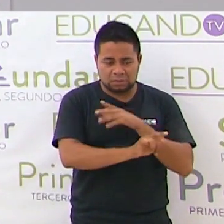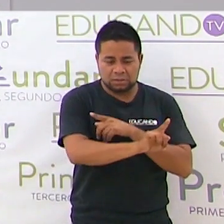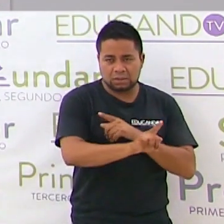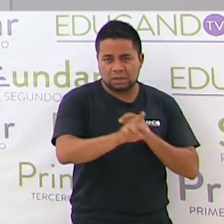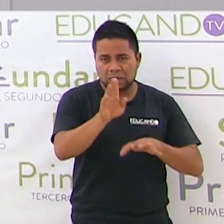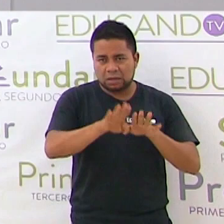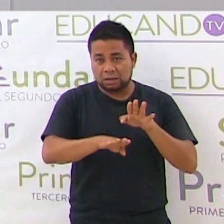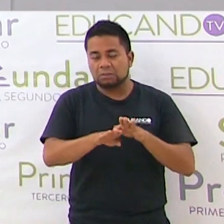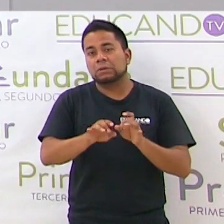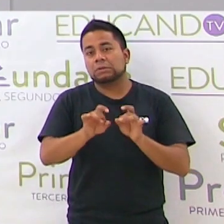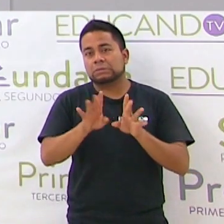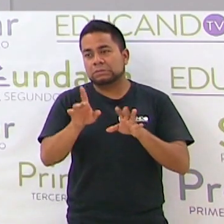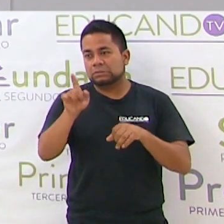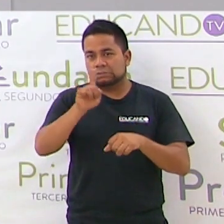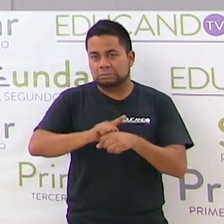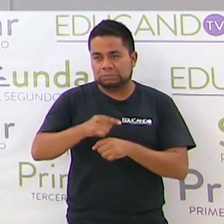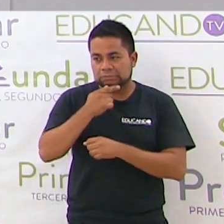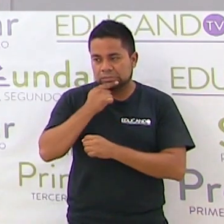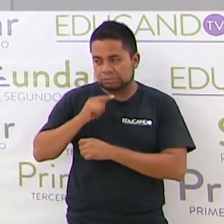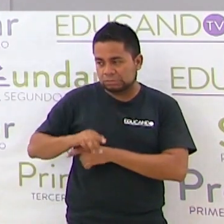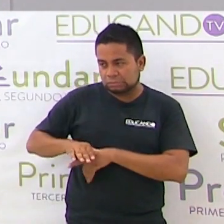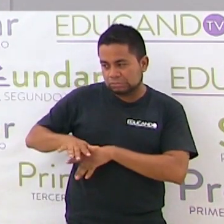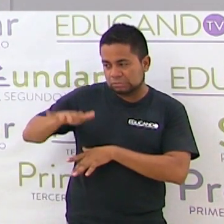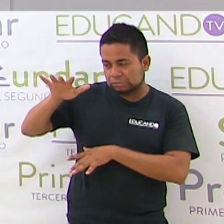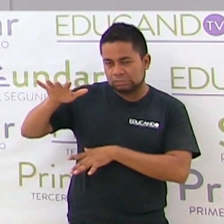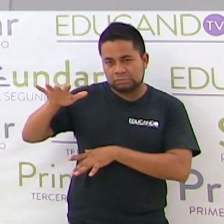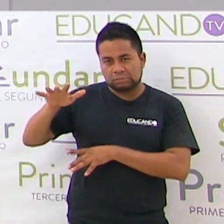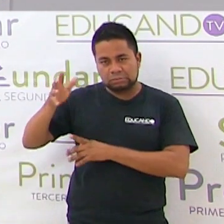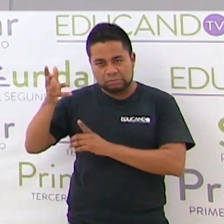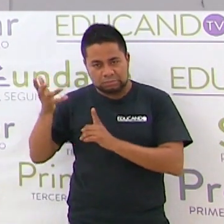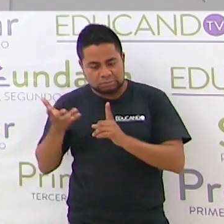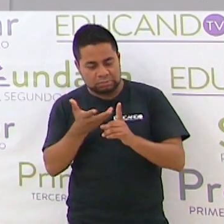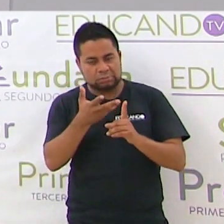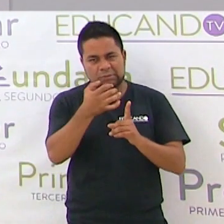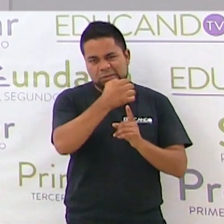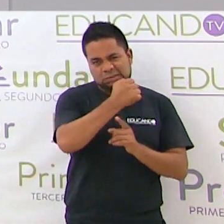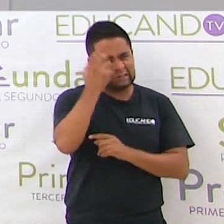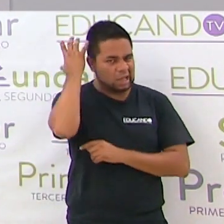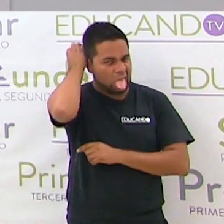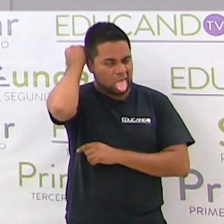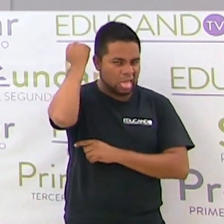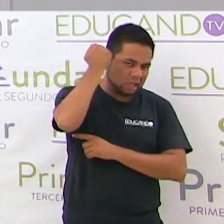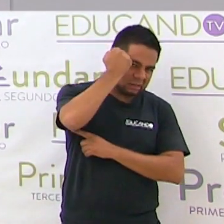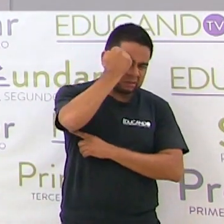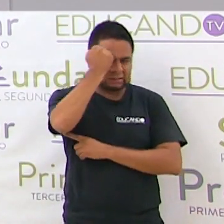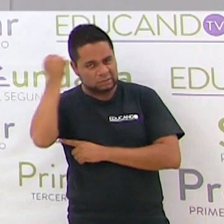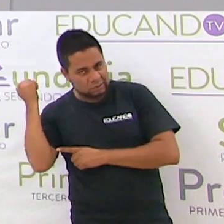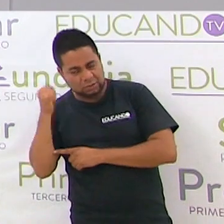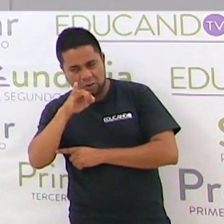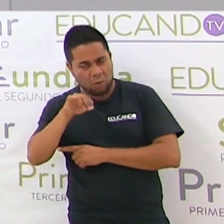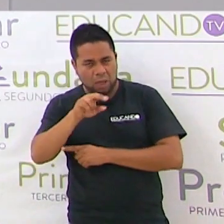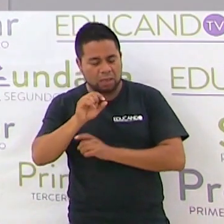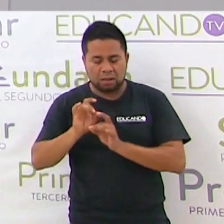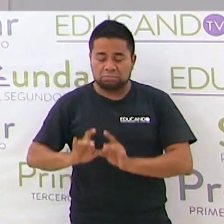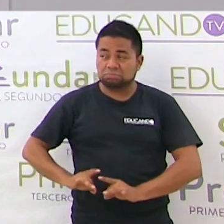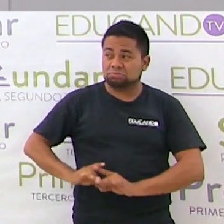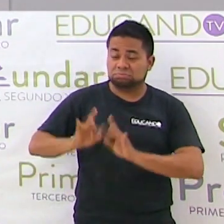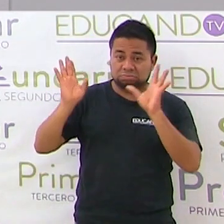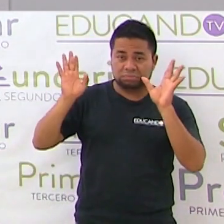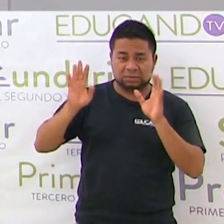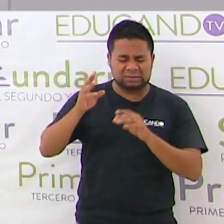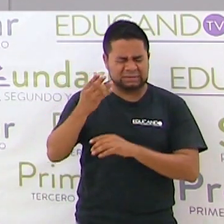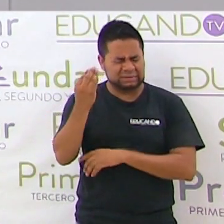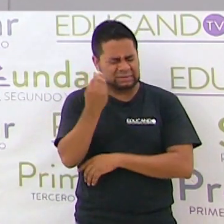niños grandes que no sabían qué jugar le dieron un tirón de pelo que Juana no esperaba. Le